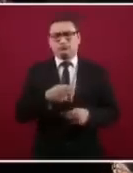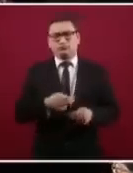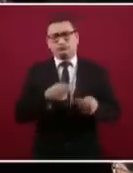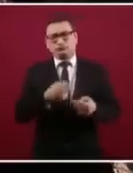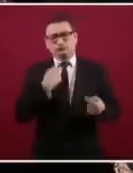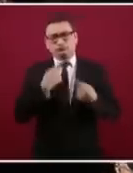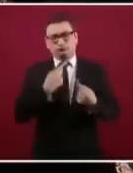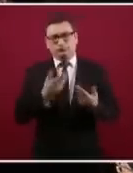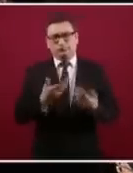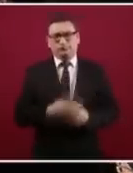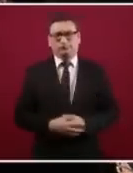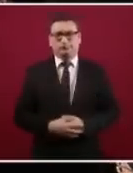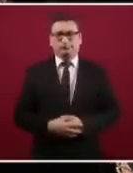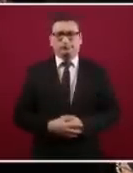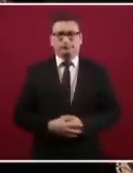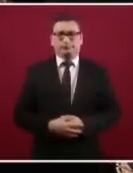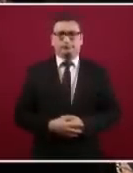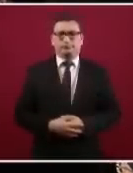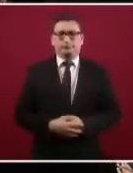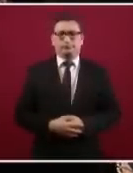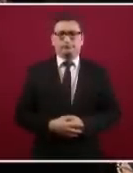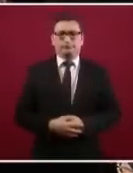negociando? Bueno,